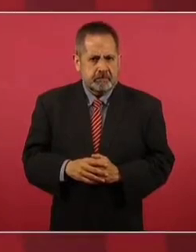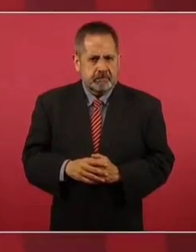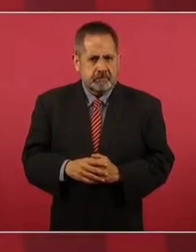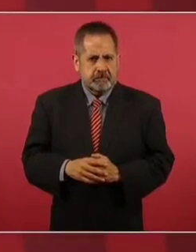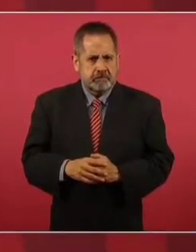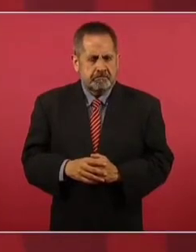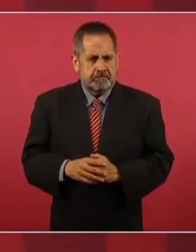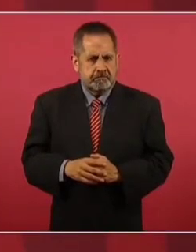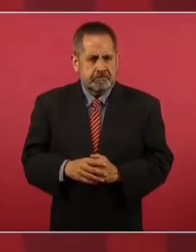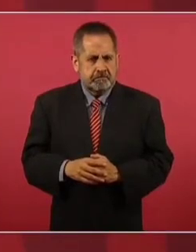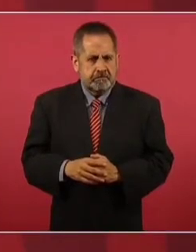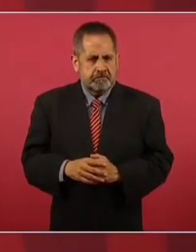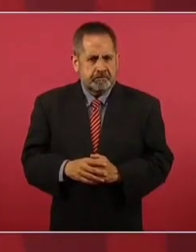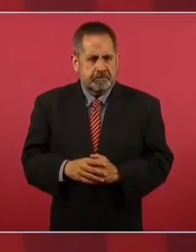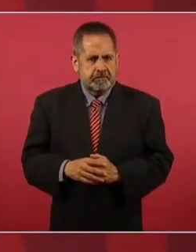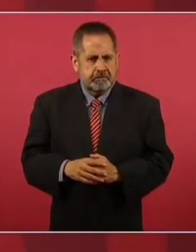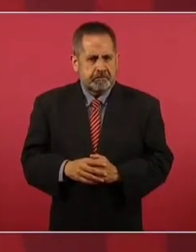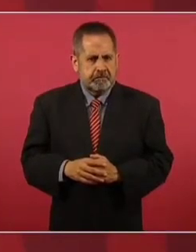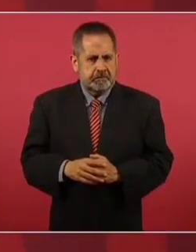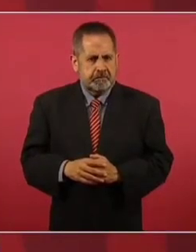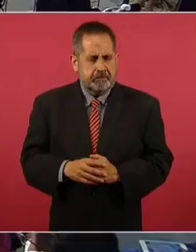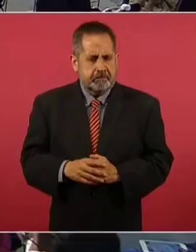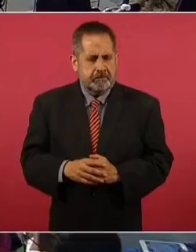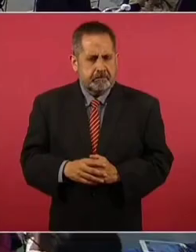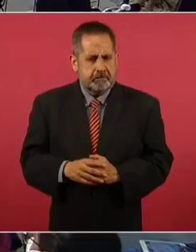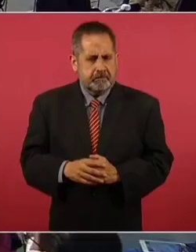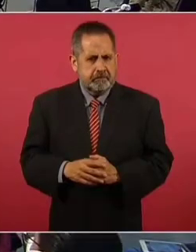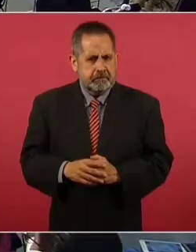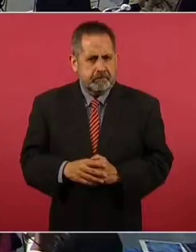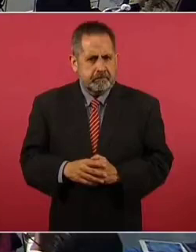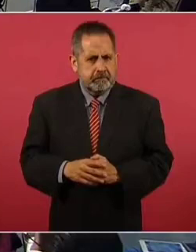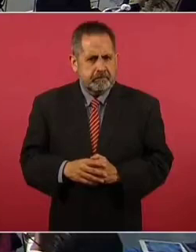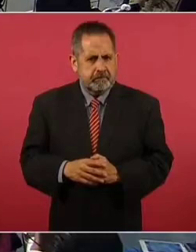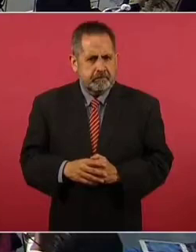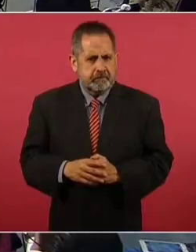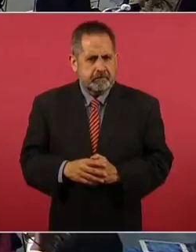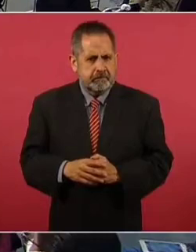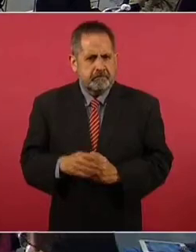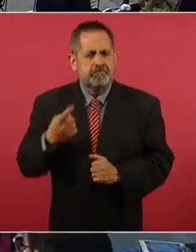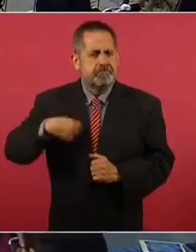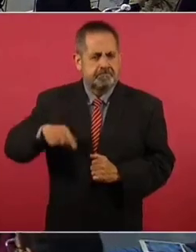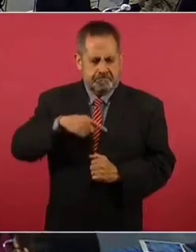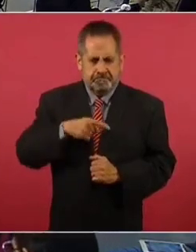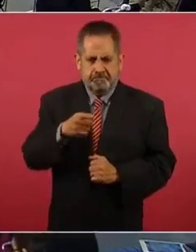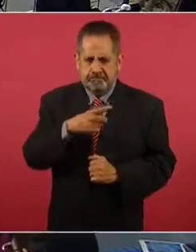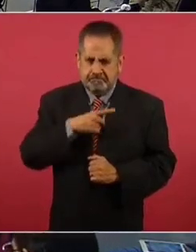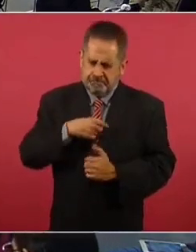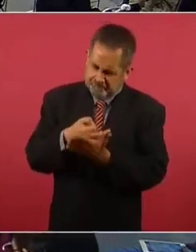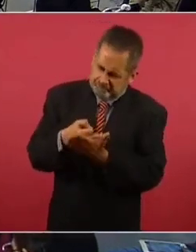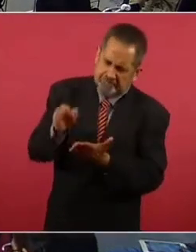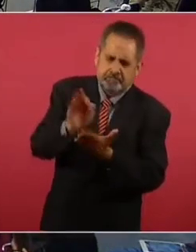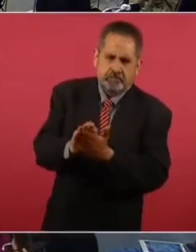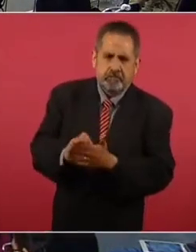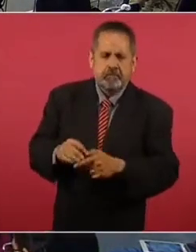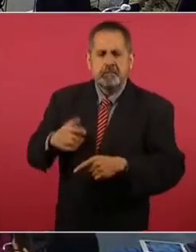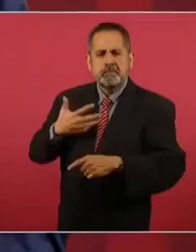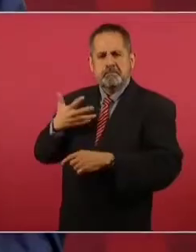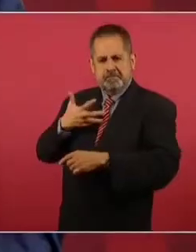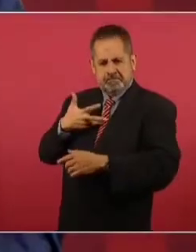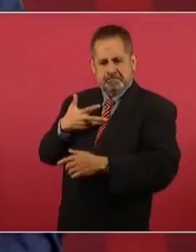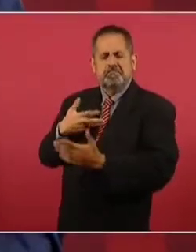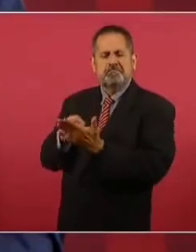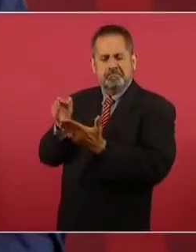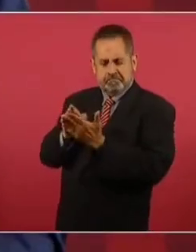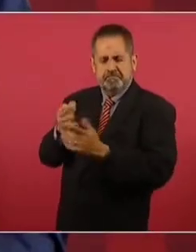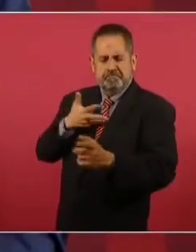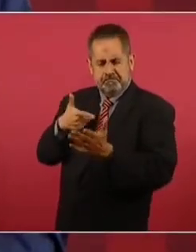valentía, porque la libertad